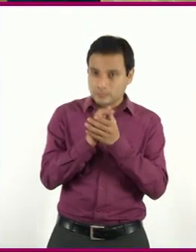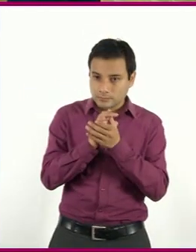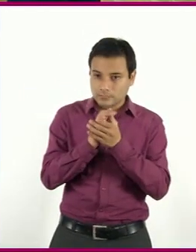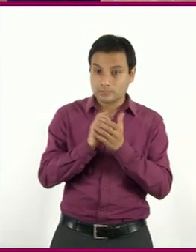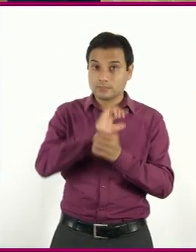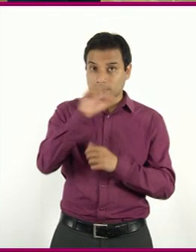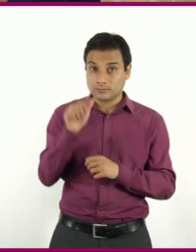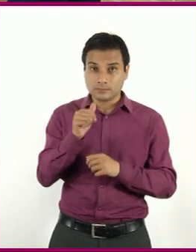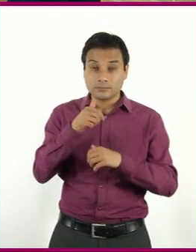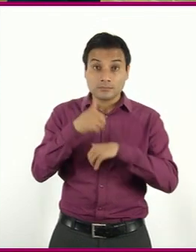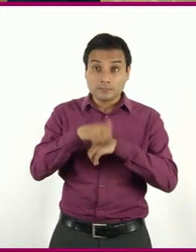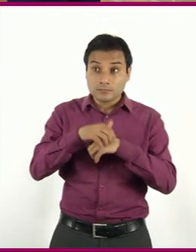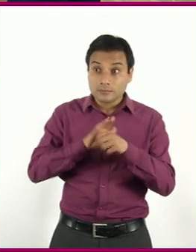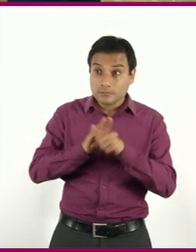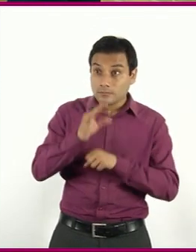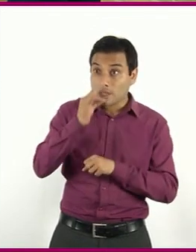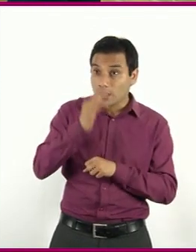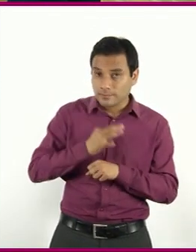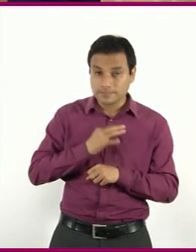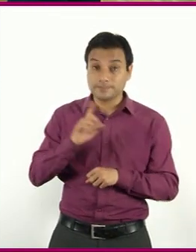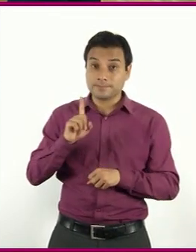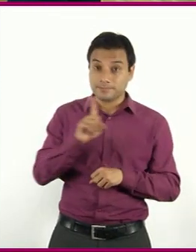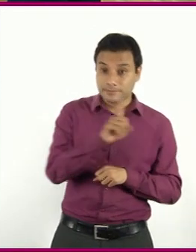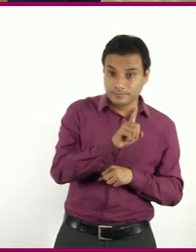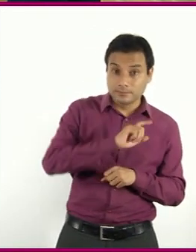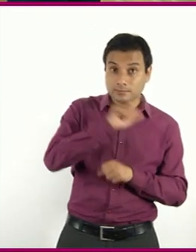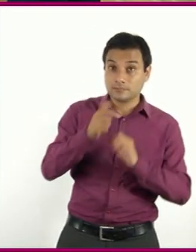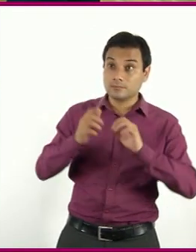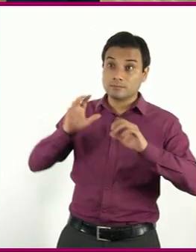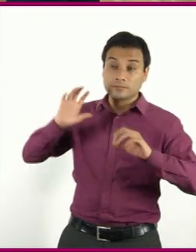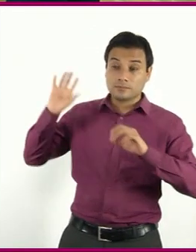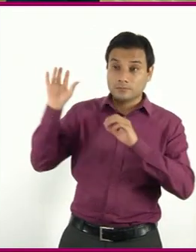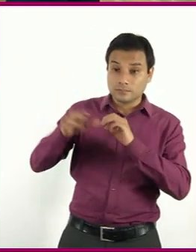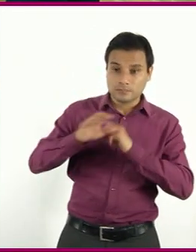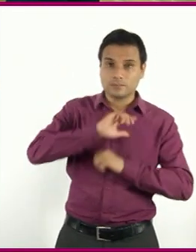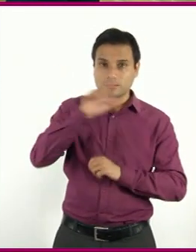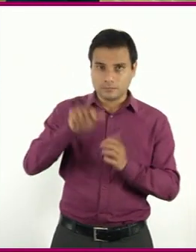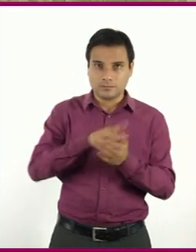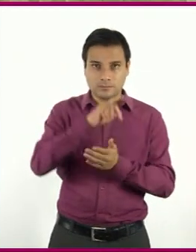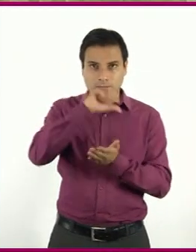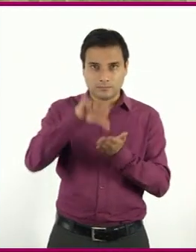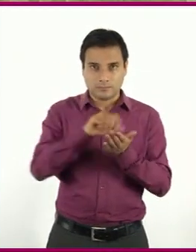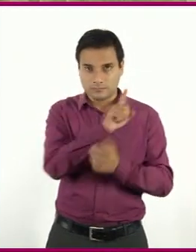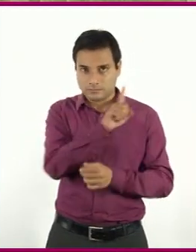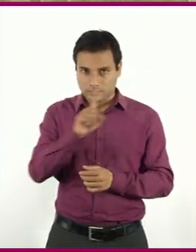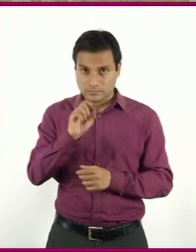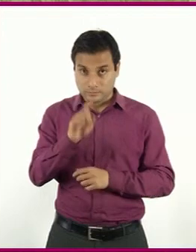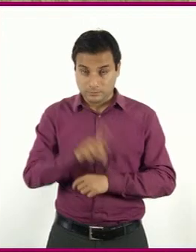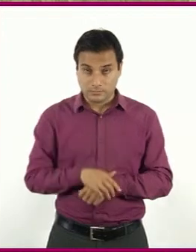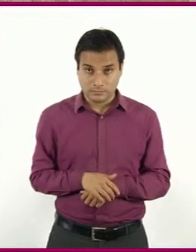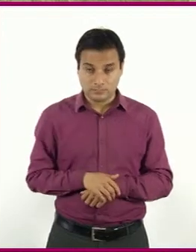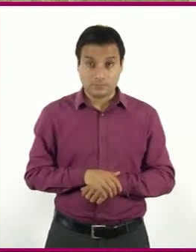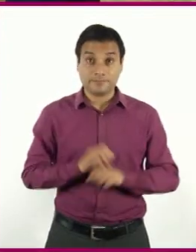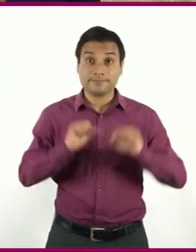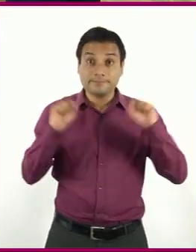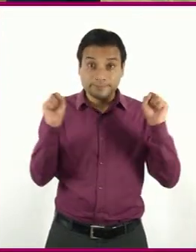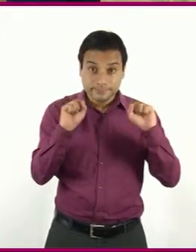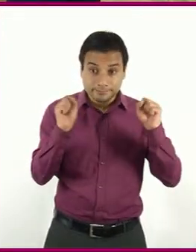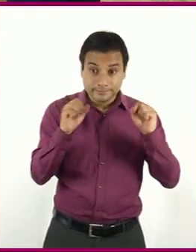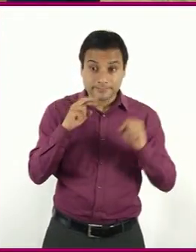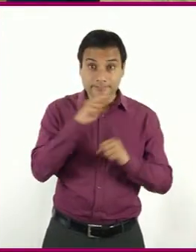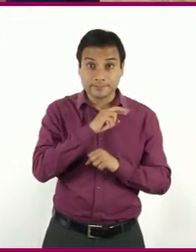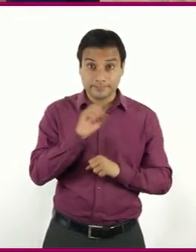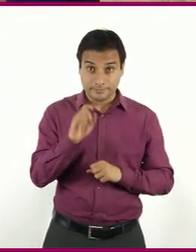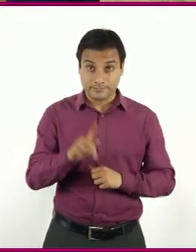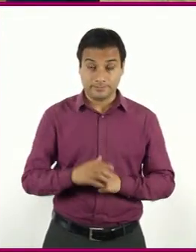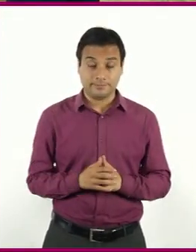que indicó el profesor, cachas o fildeas, se la regresas y regresa al centro. Listo. Muy bien. Velocidad de reacción. Espero que mi coordinación mucha me